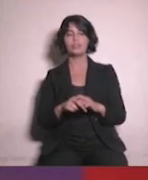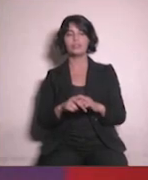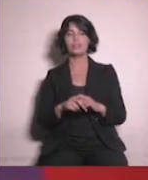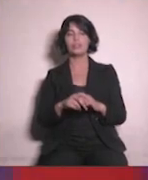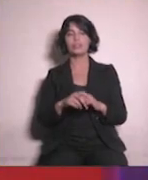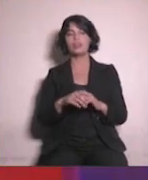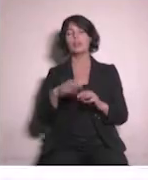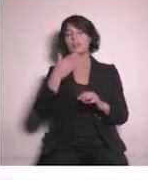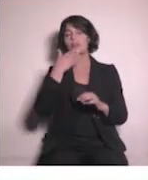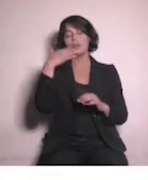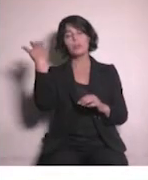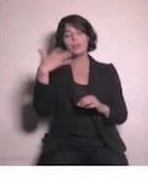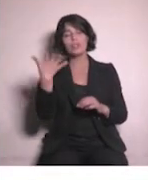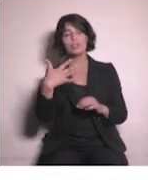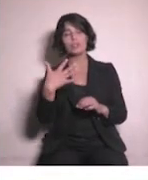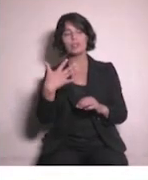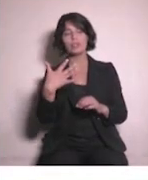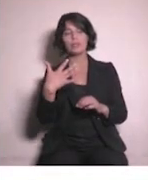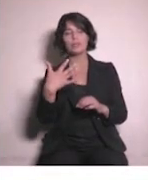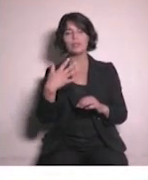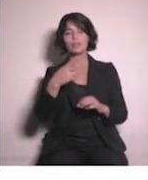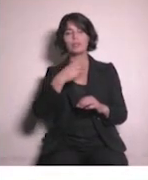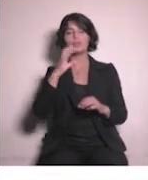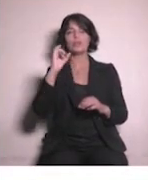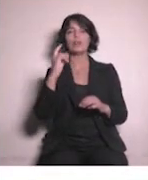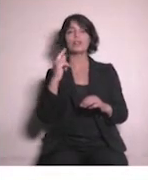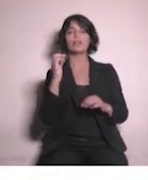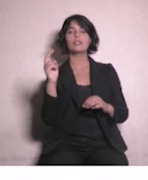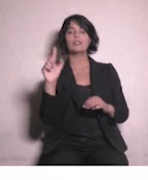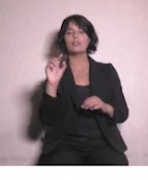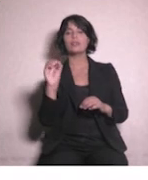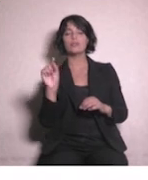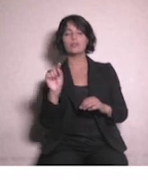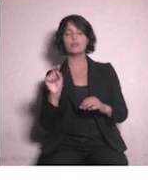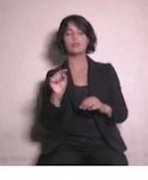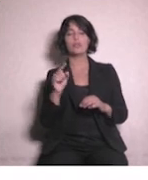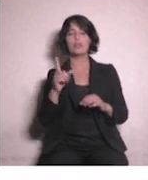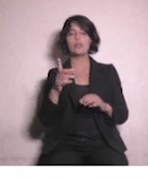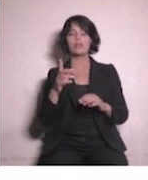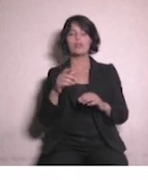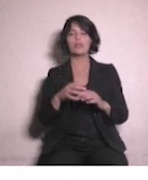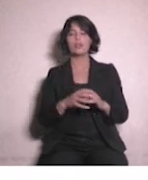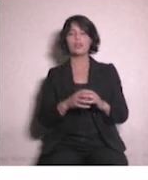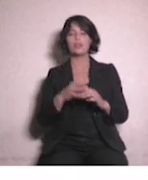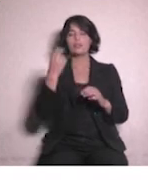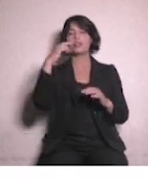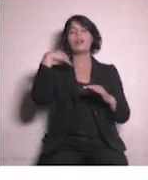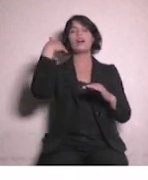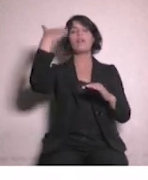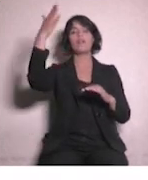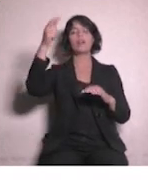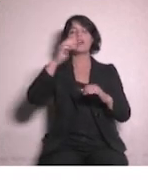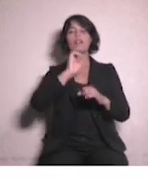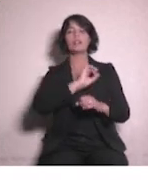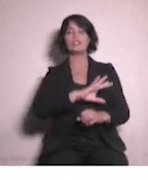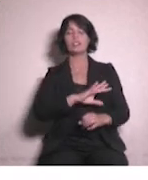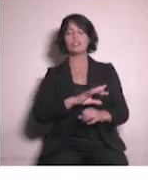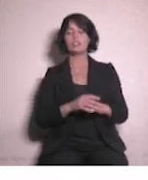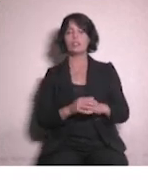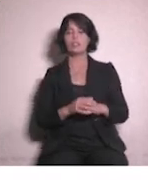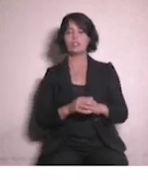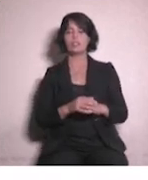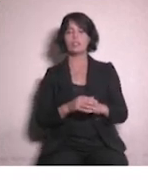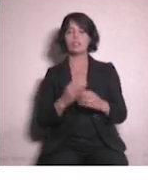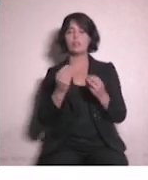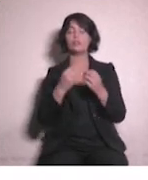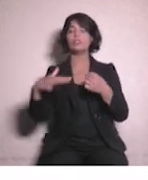Una parte importante de nuestros activos están manejados fuera de Chile. Y para ello, en